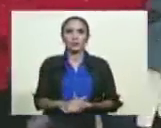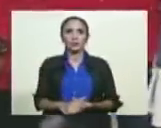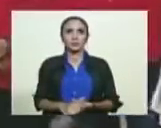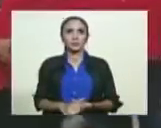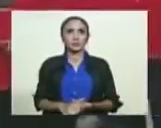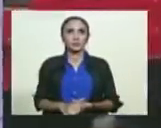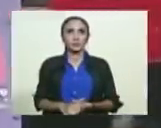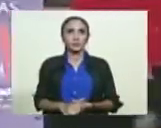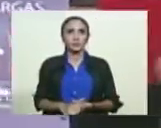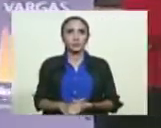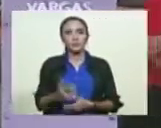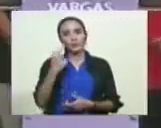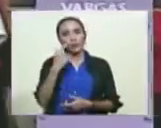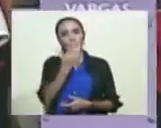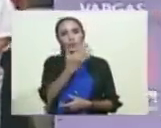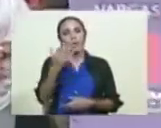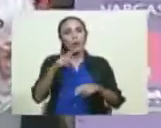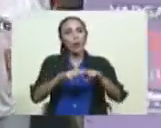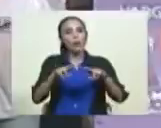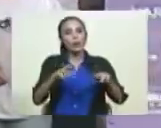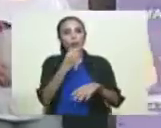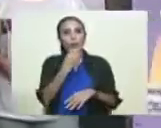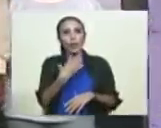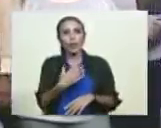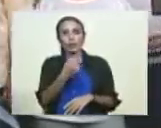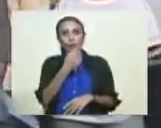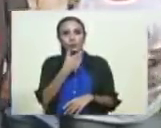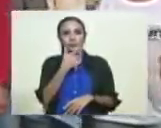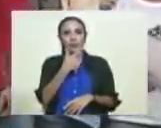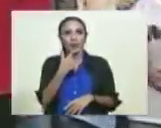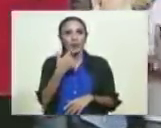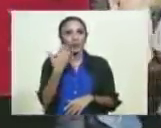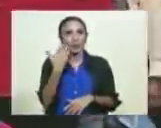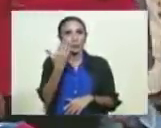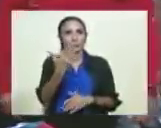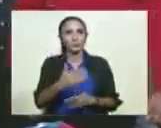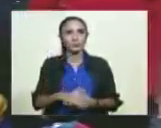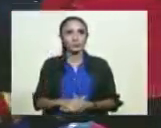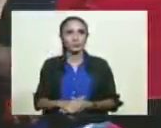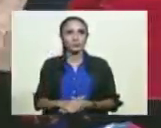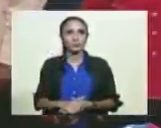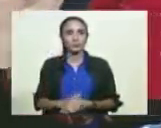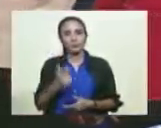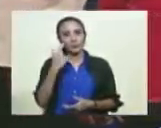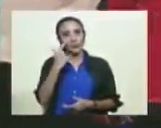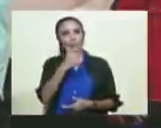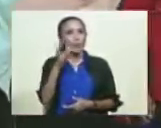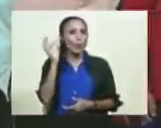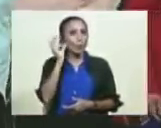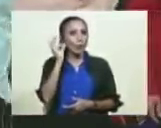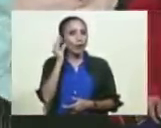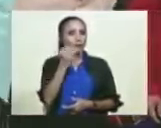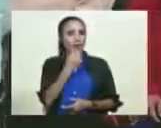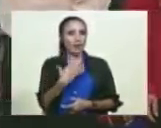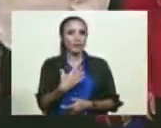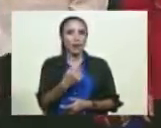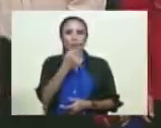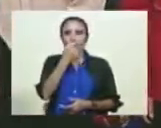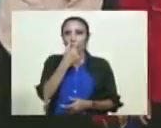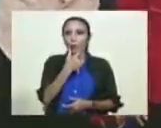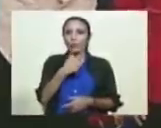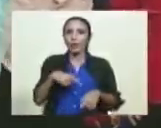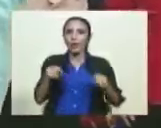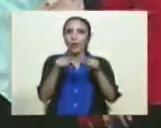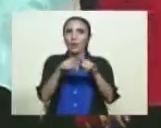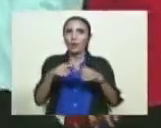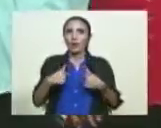Mire este niño catire, mire este catire con ese bigote de Maduro. Y esta mujer con ese bigote.